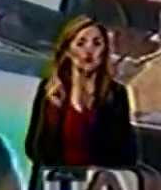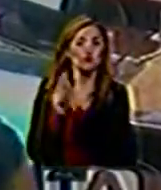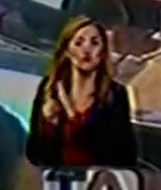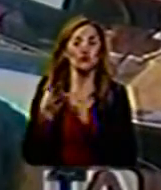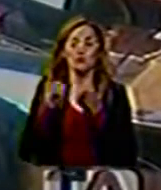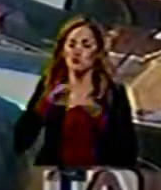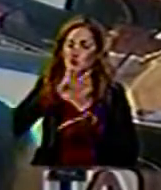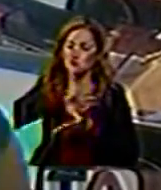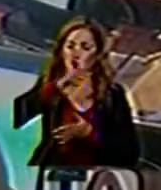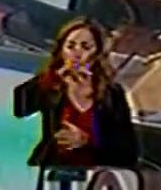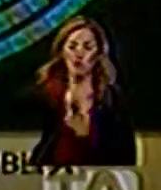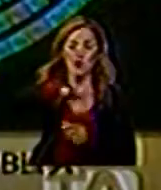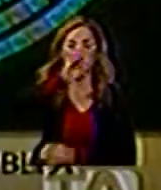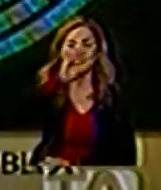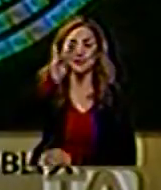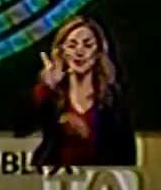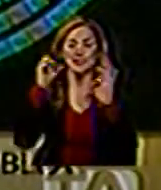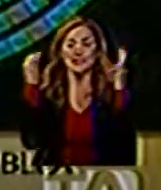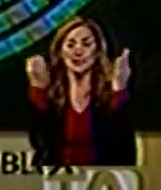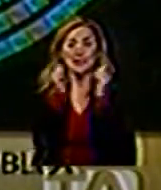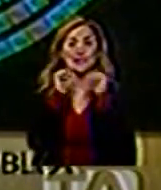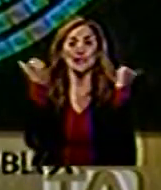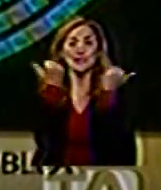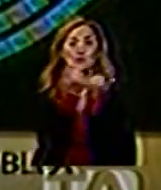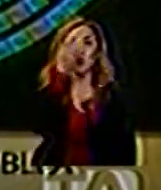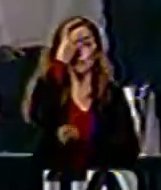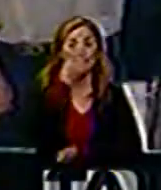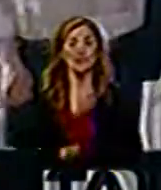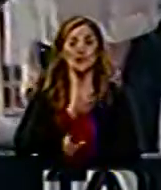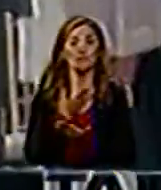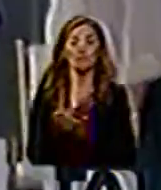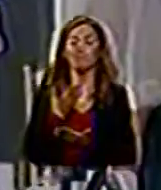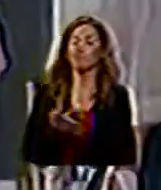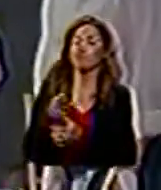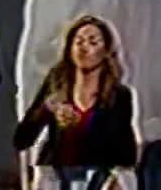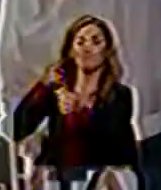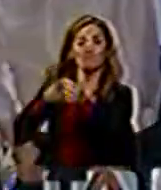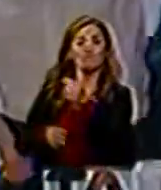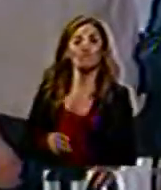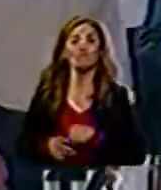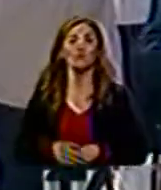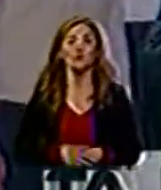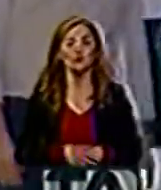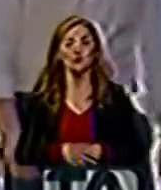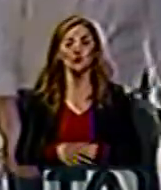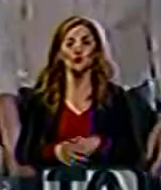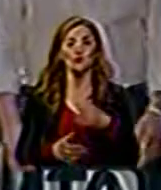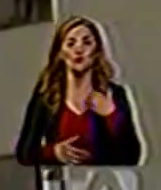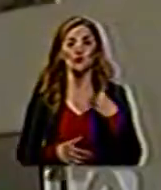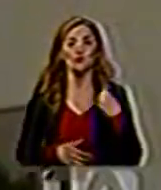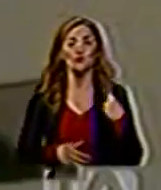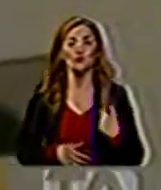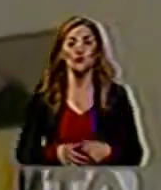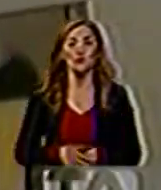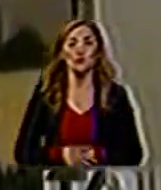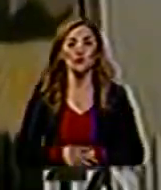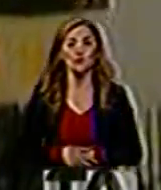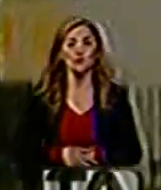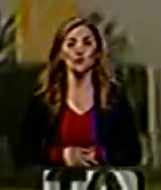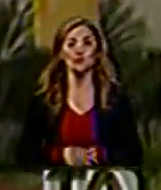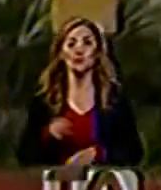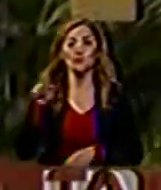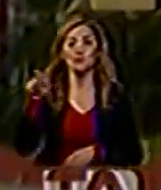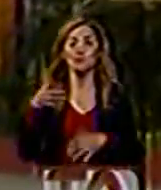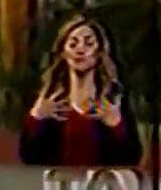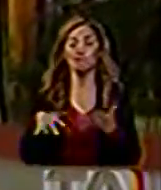la Asamblea, con los votos de 77 asambleístas, resuelve exigirle a María Alejandra Vicuña que renuncie a su cargo de vicepresidenta. Por otro lado, aparecen